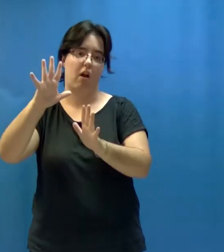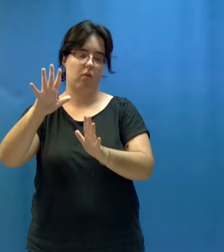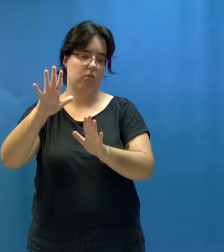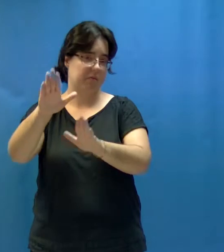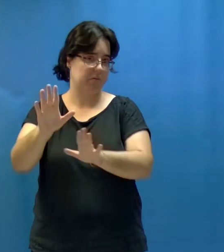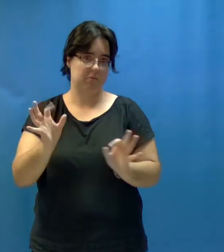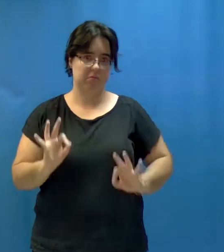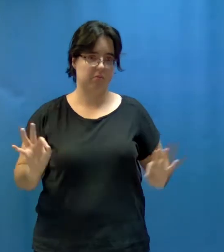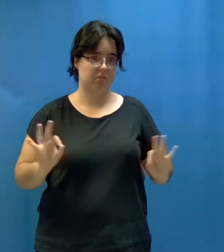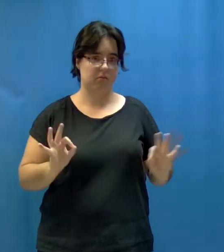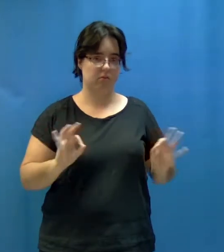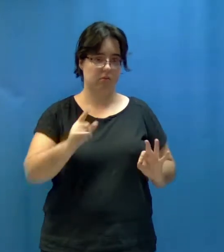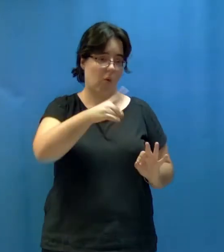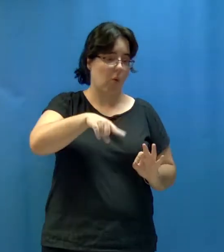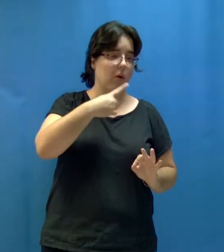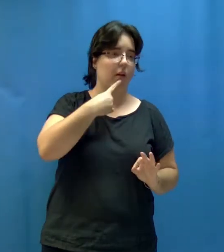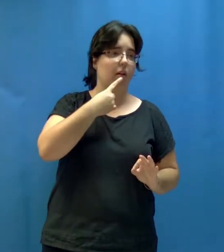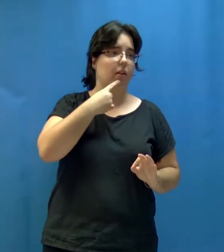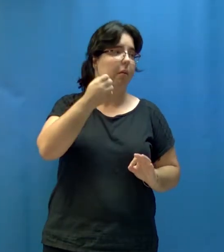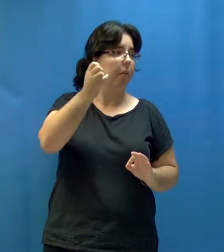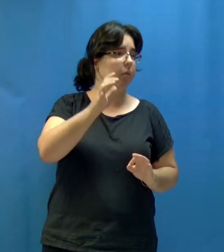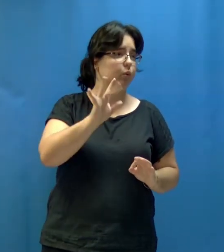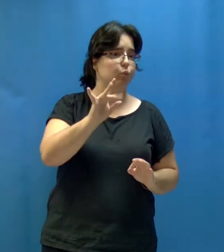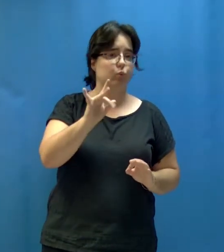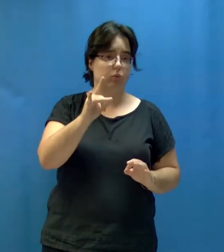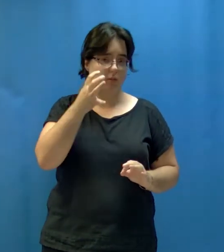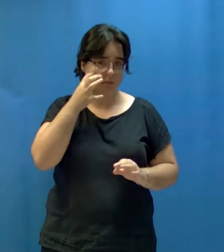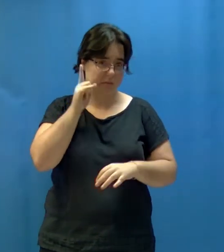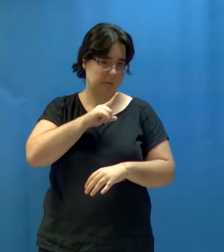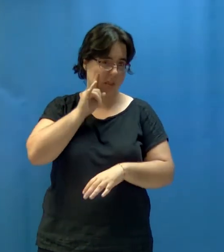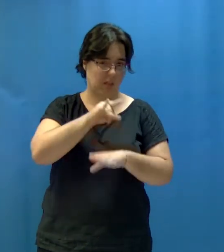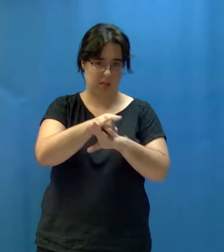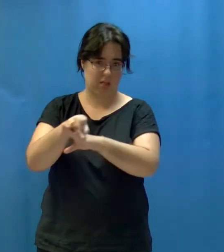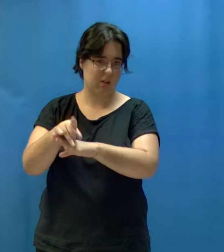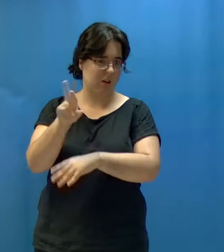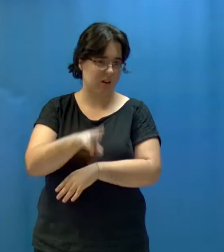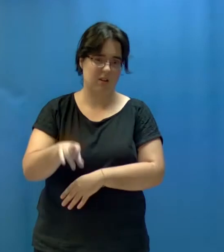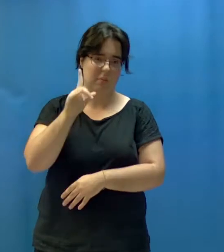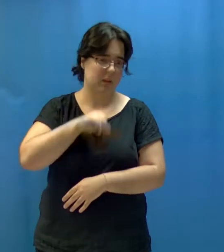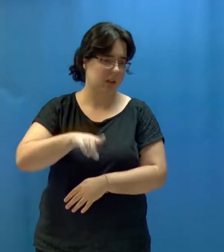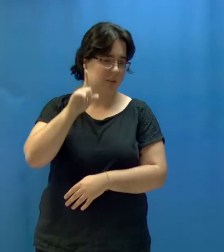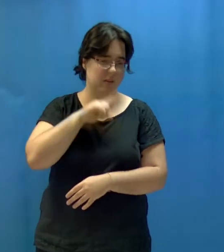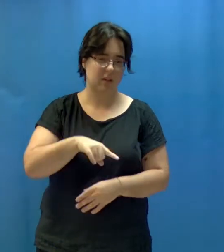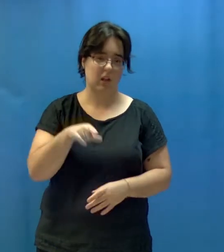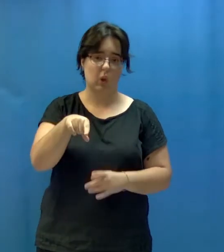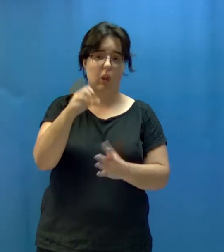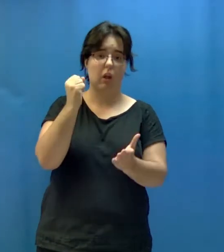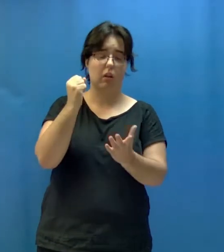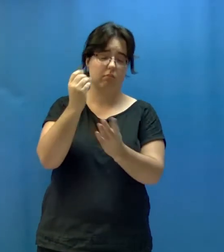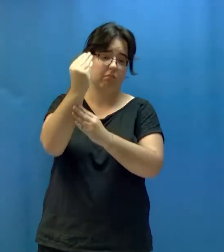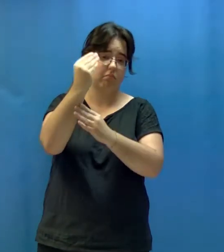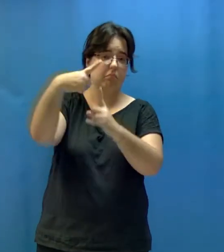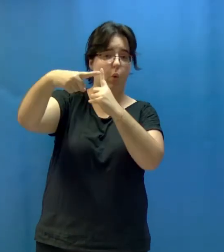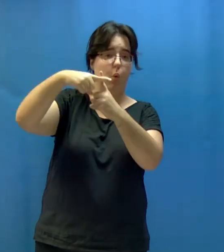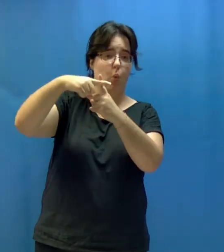castellonense como ustedes intentan hacer y creer y mentir continuamente como mienten. Por tanto, este monumento no incumple de ninguna manera